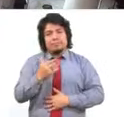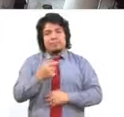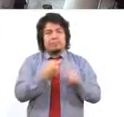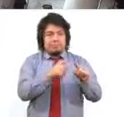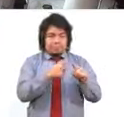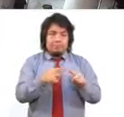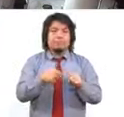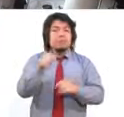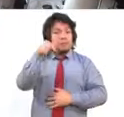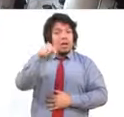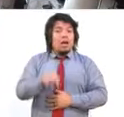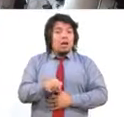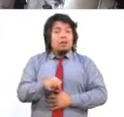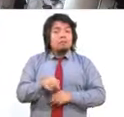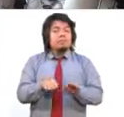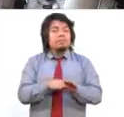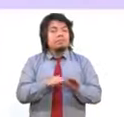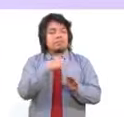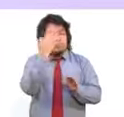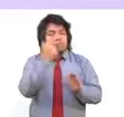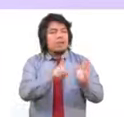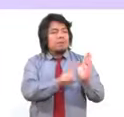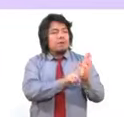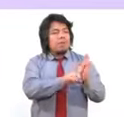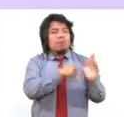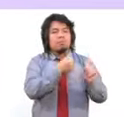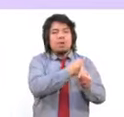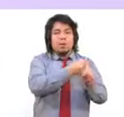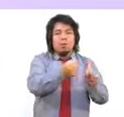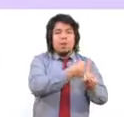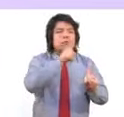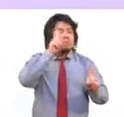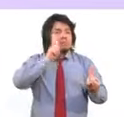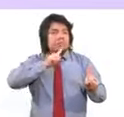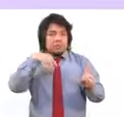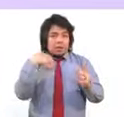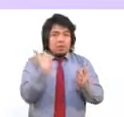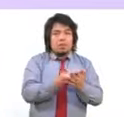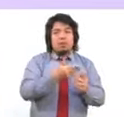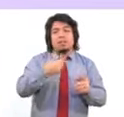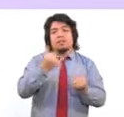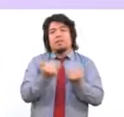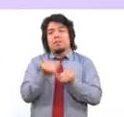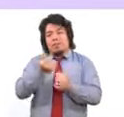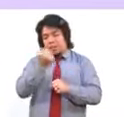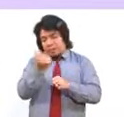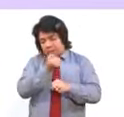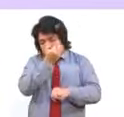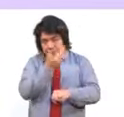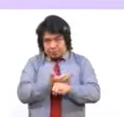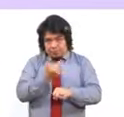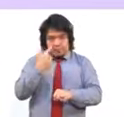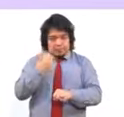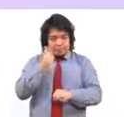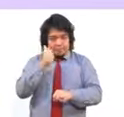de la declaratoria de alerta por violencia contra las mujeres, a las que la Secretaría de Seguridad Ciudadana se comprometió,